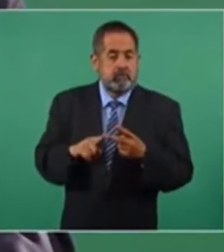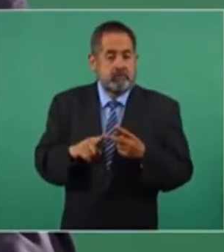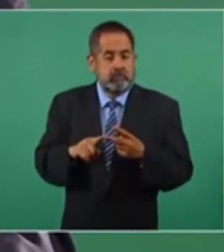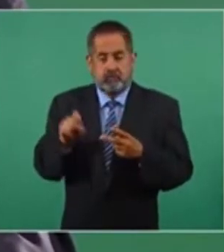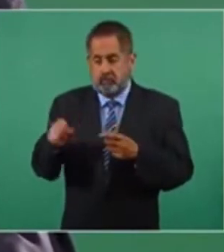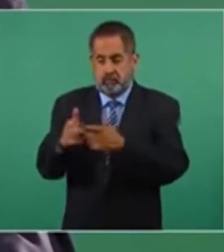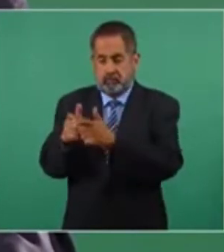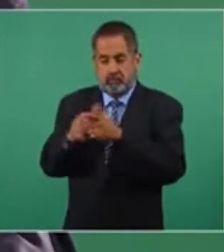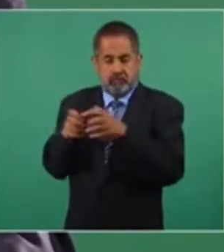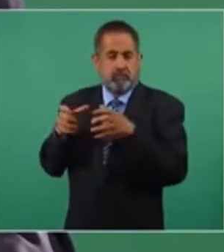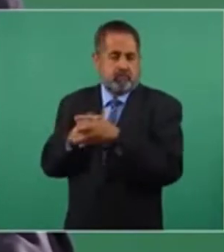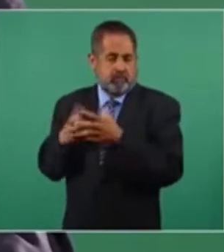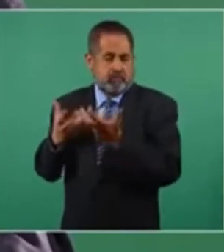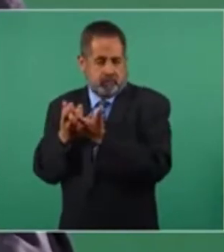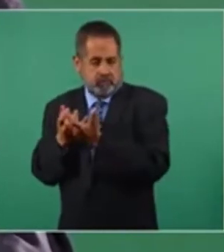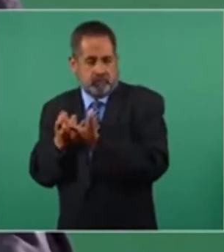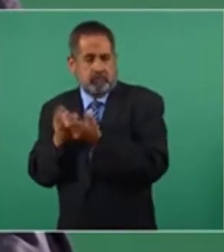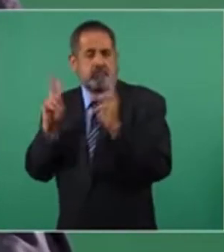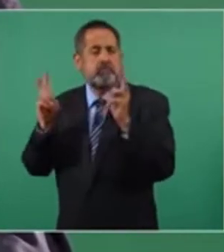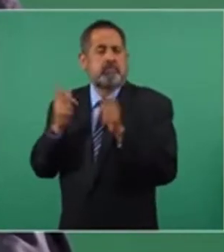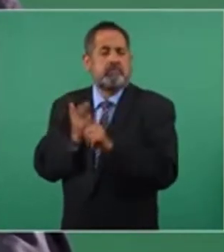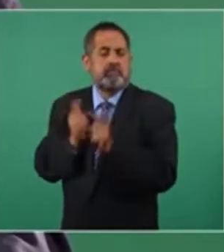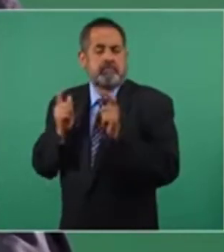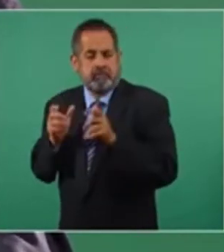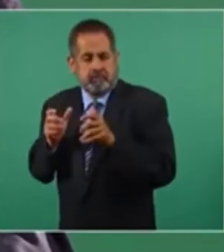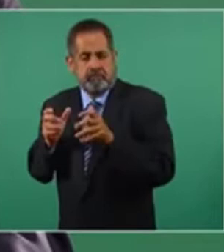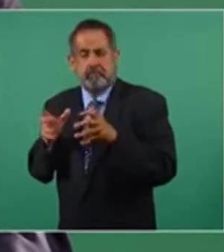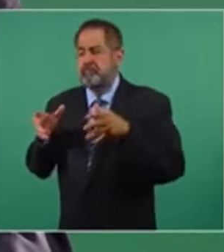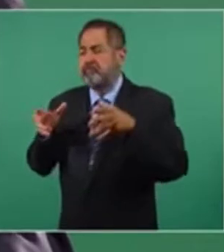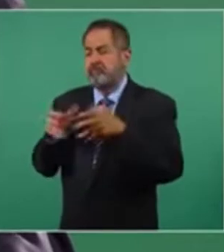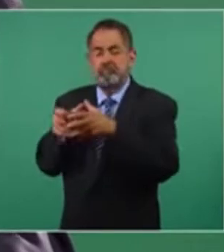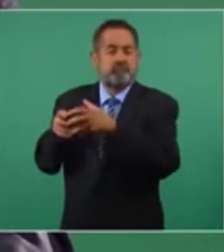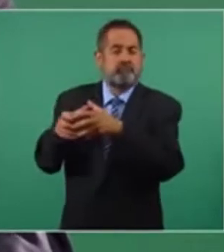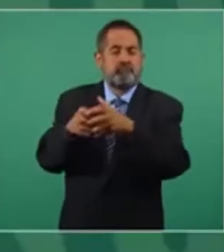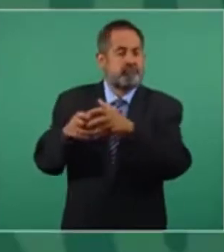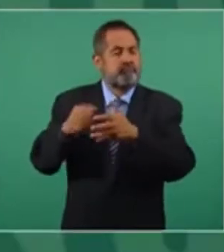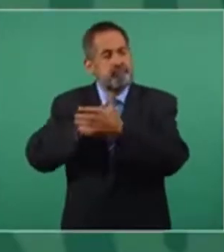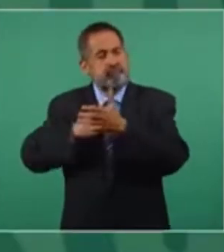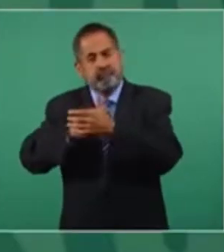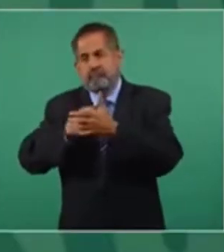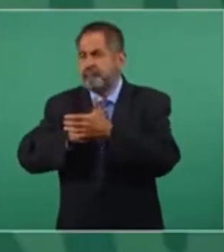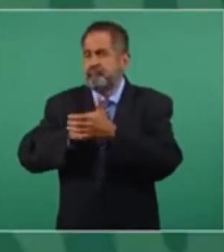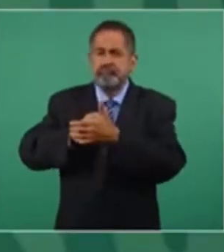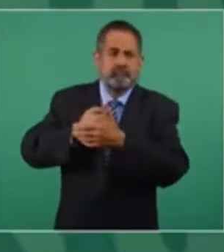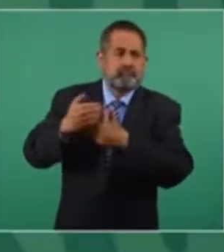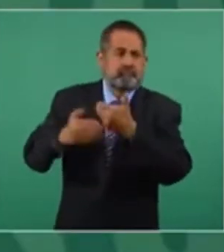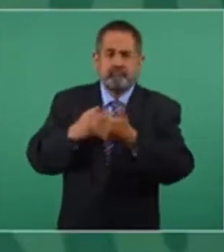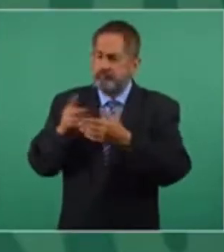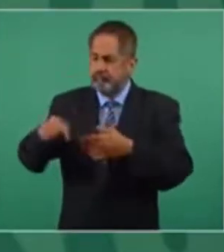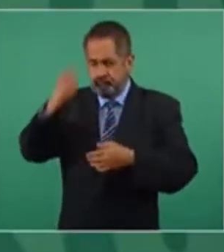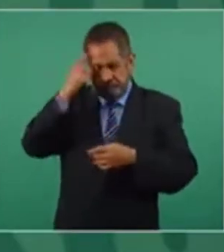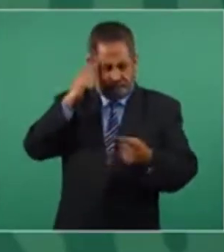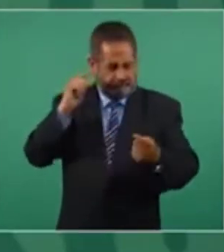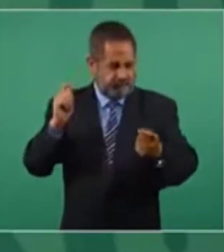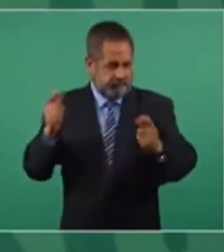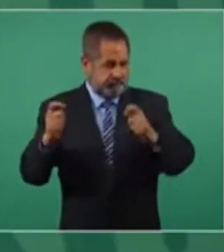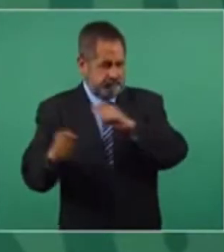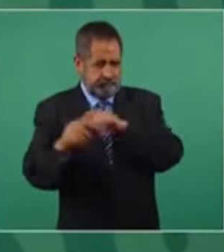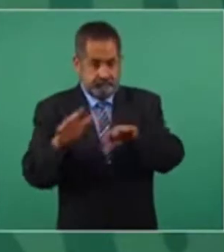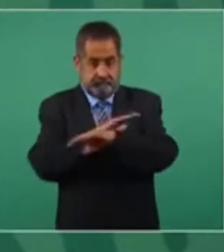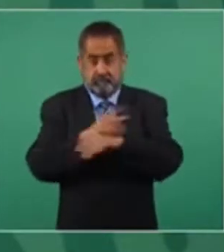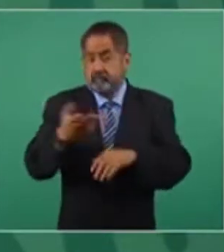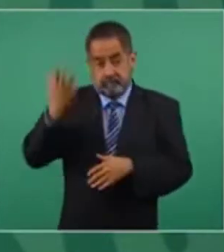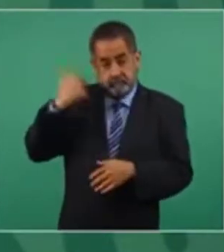los liberales que lo acompañaban, porque llevaron a cabo una transformación y condiciones